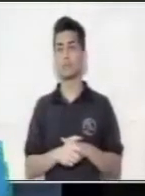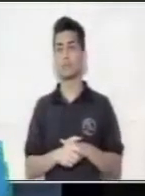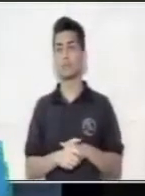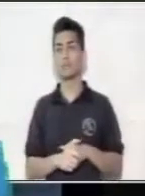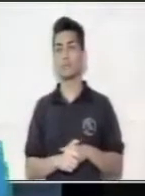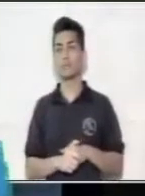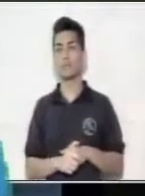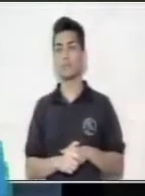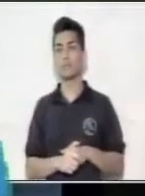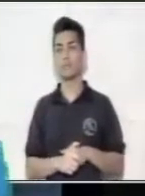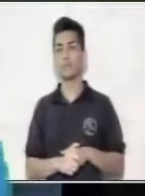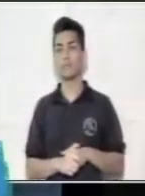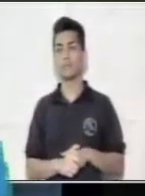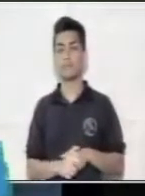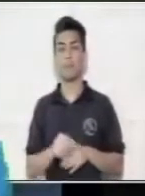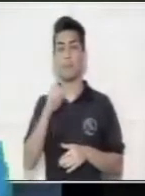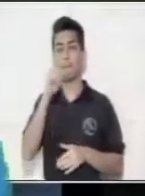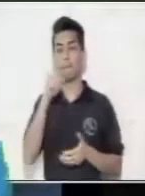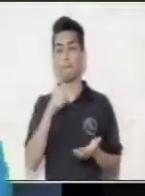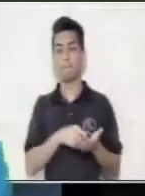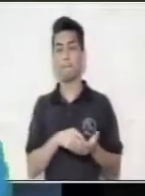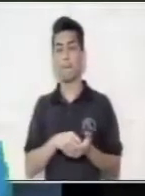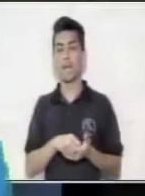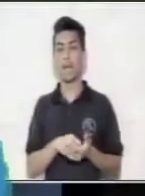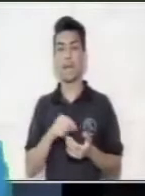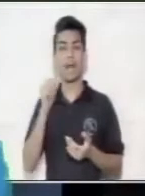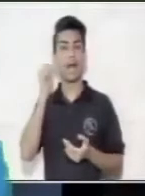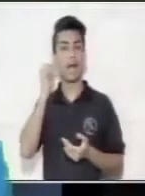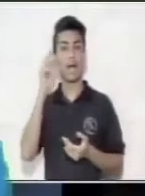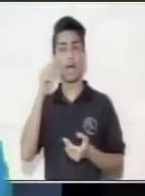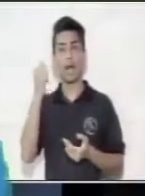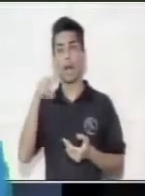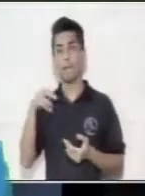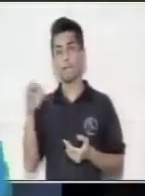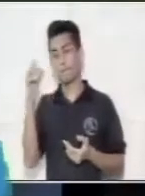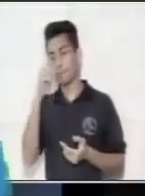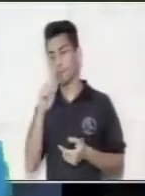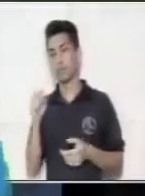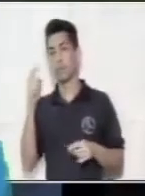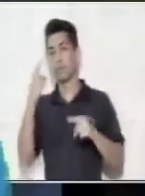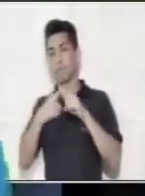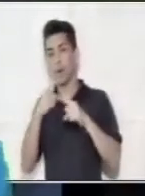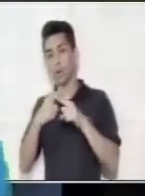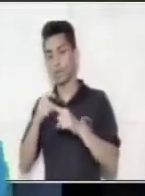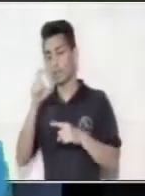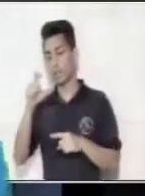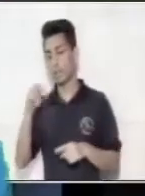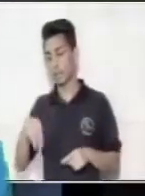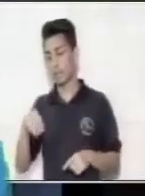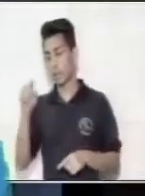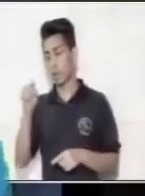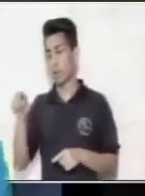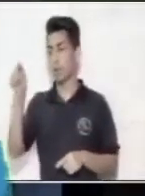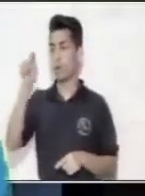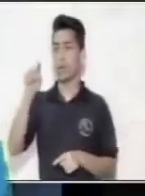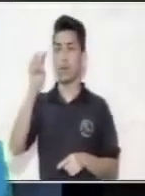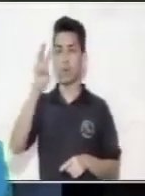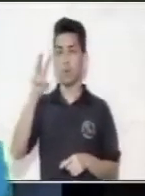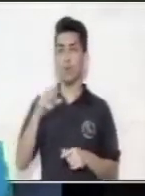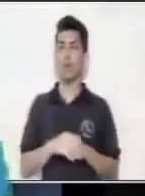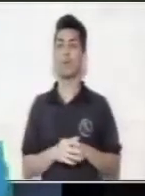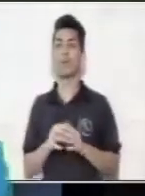1000 gramos por centímetro cúbico. Para el